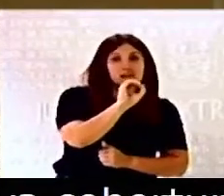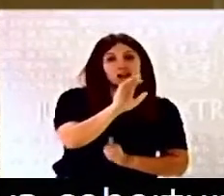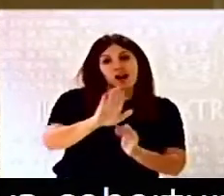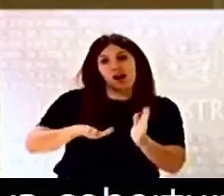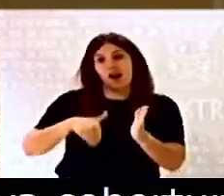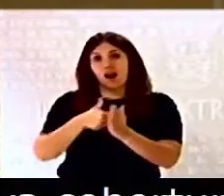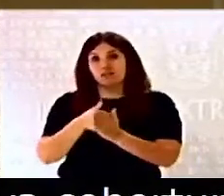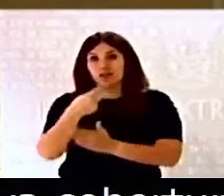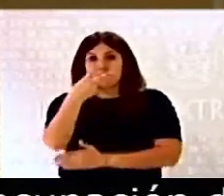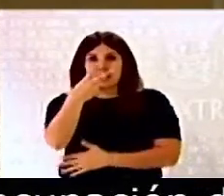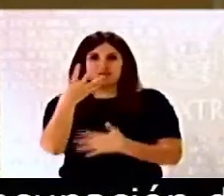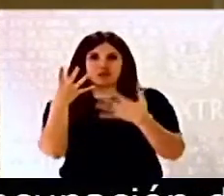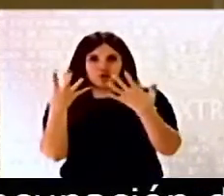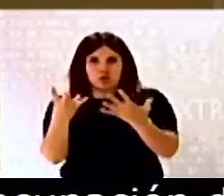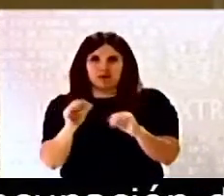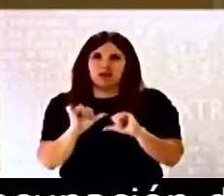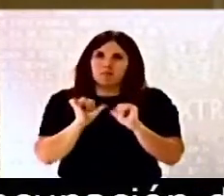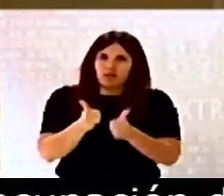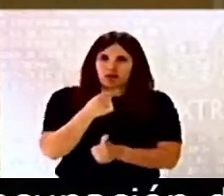29 años.